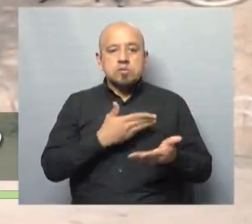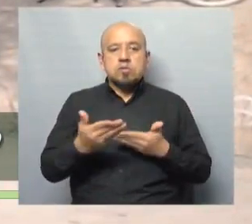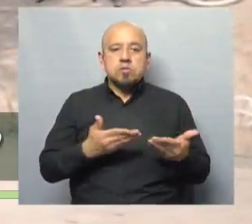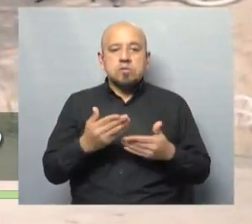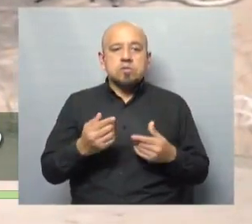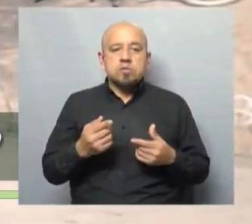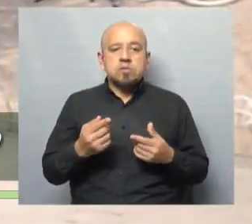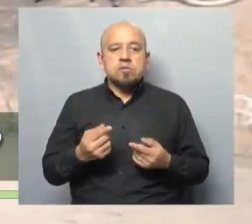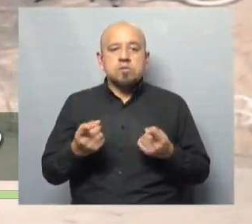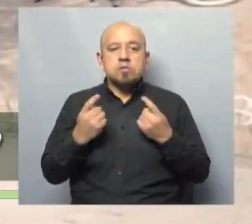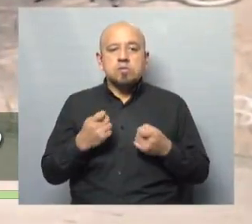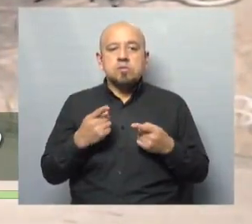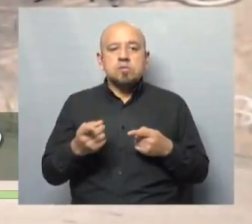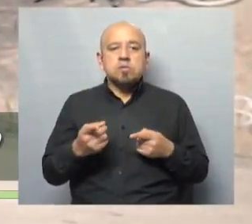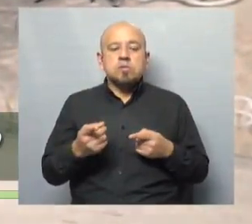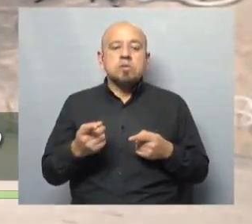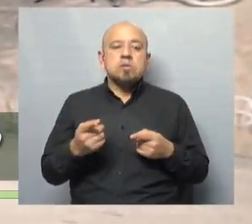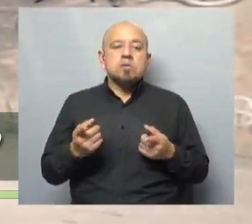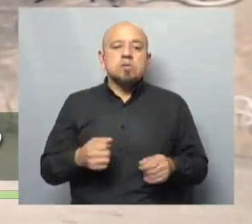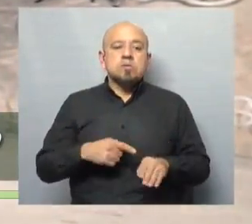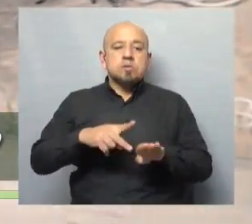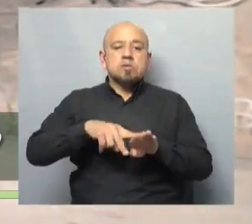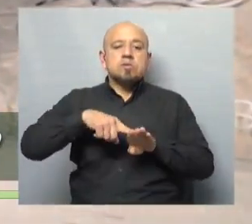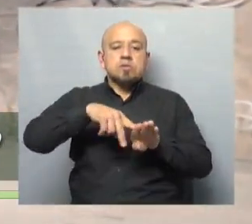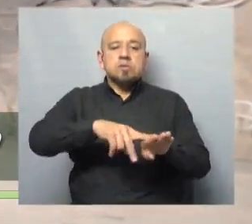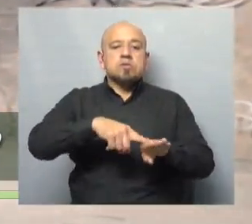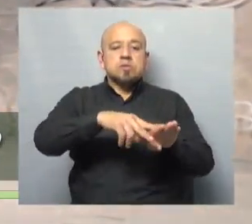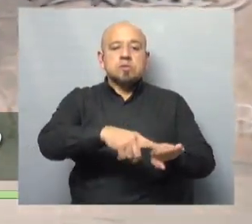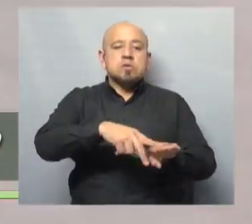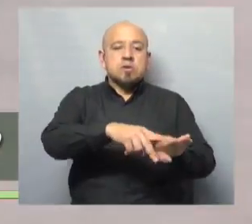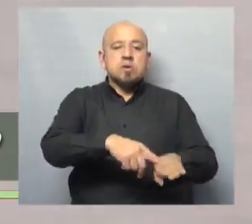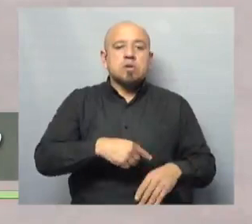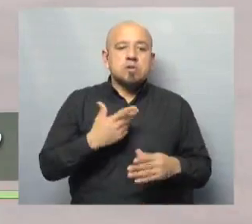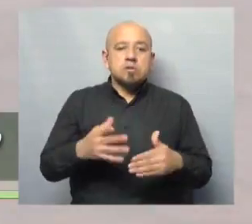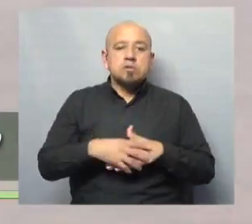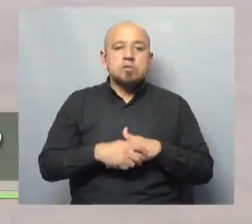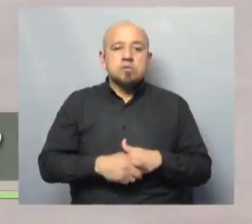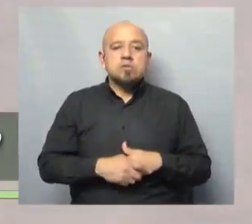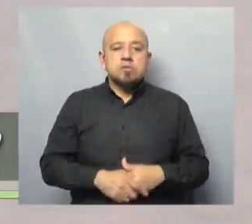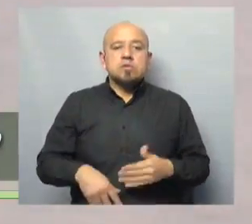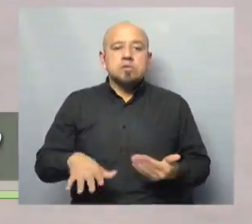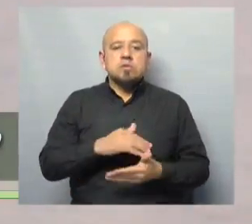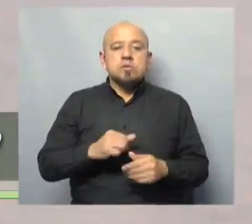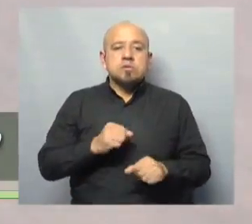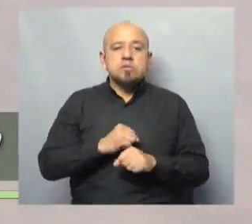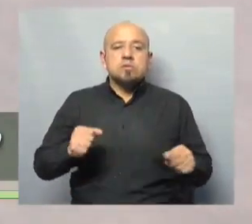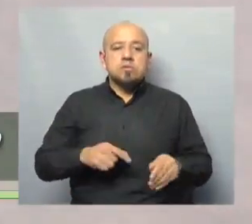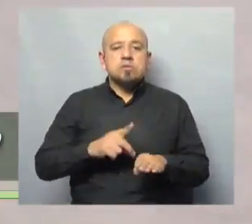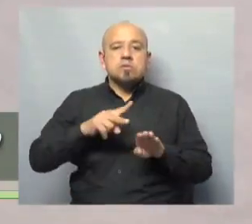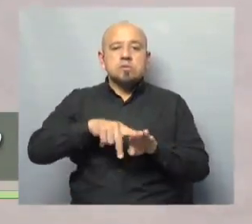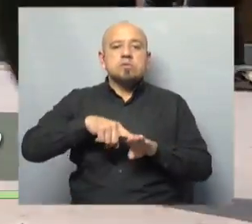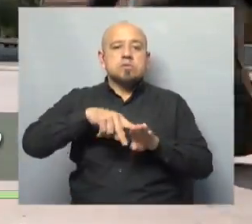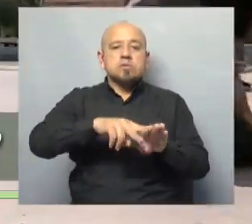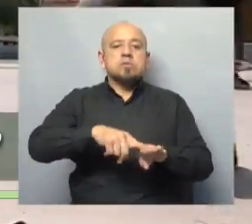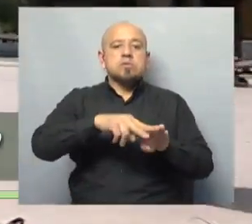necesario como decía tener un skate o alguien que te lo preste algún amigo y sobre todo un lugar que se pueda patinar y hoy en día tenemos muchas